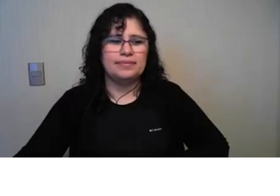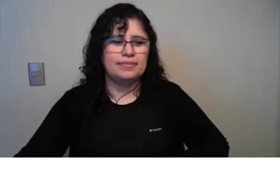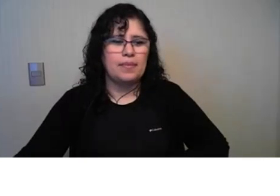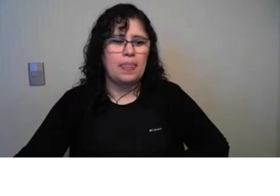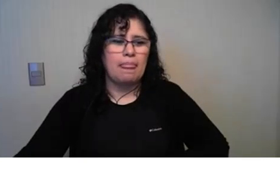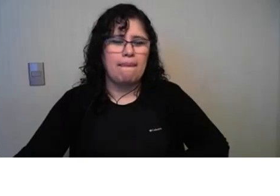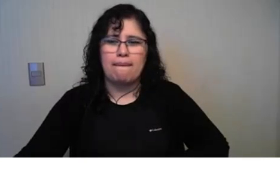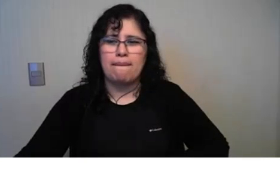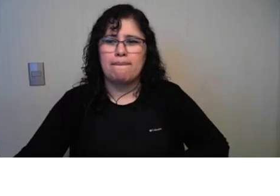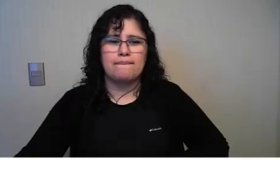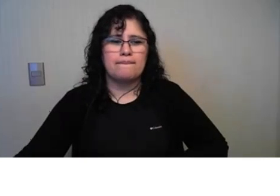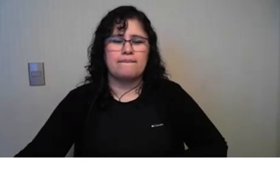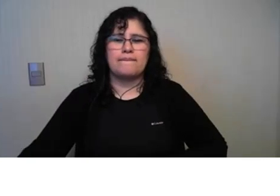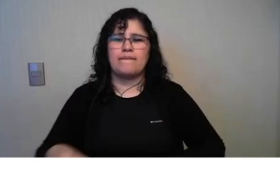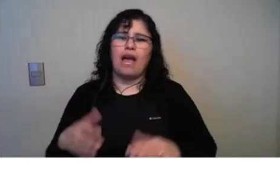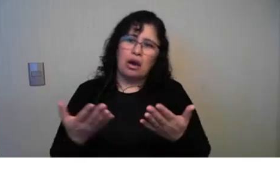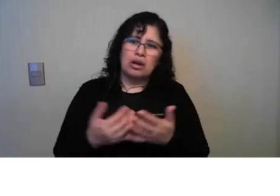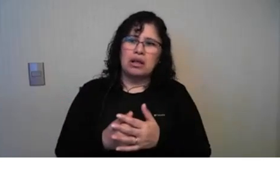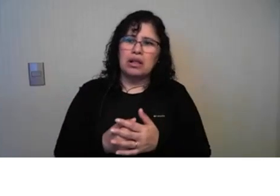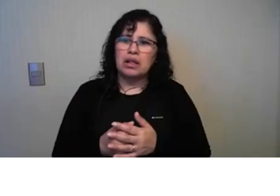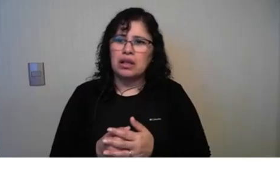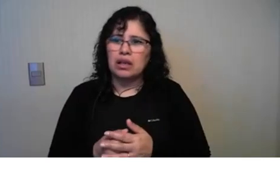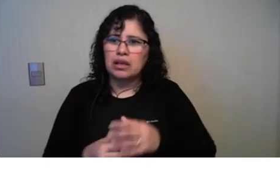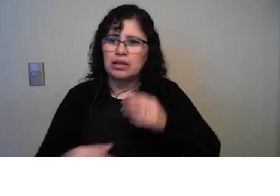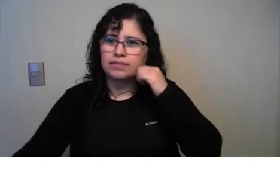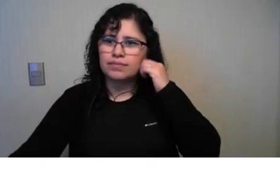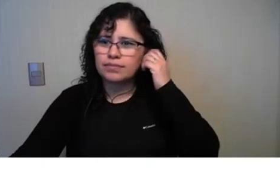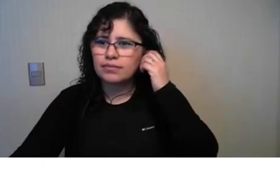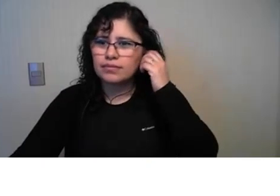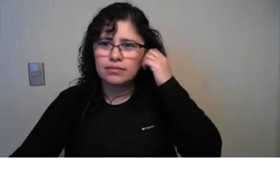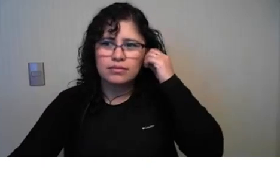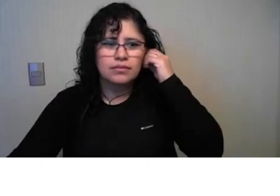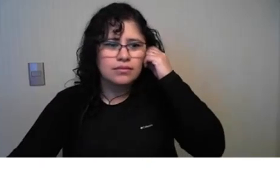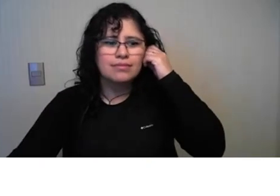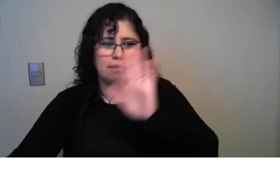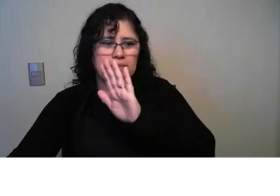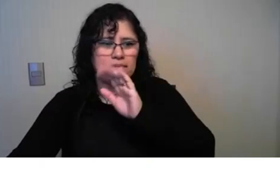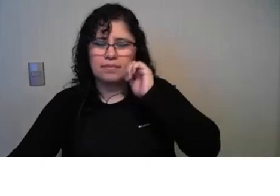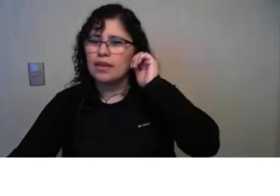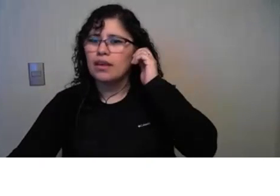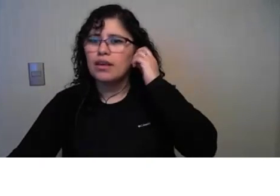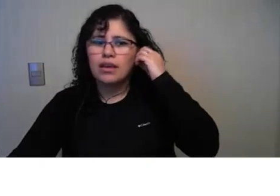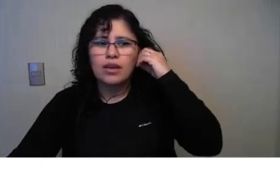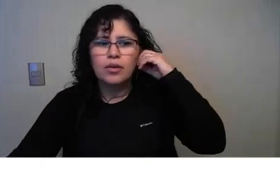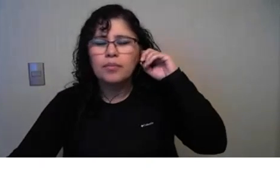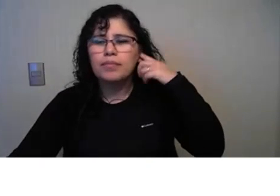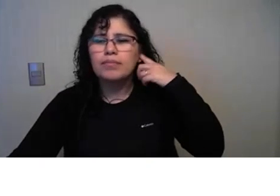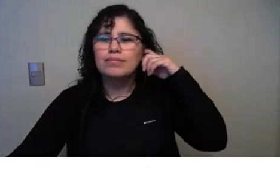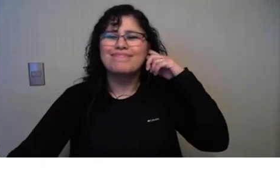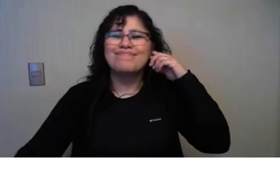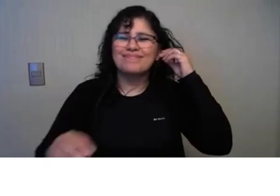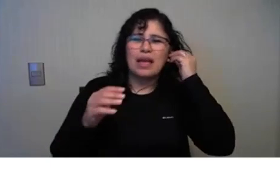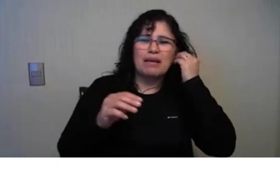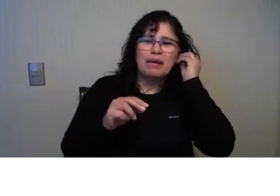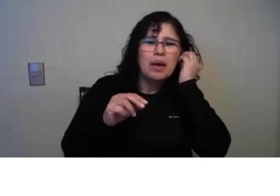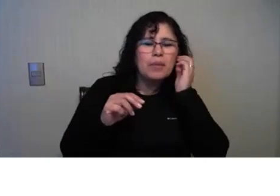no. Si fuese necesario, sí, pero no, generalmente no. Yo les muestro la imagen, tienen la literatura